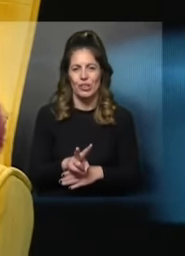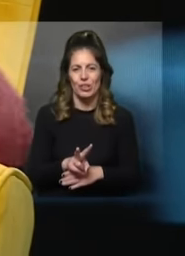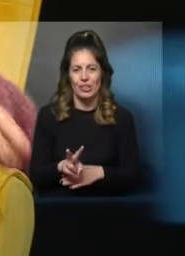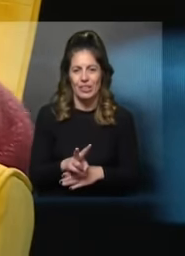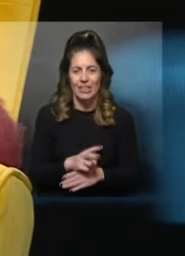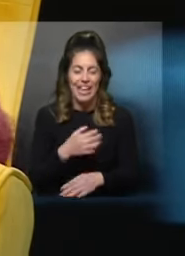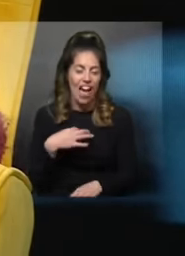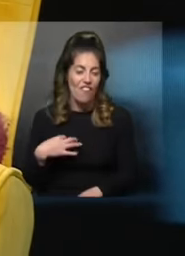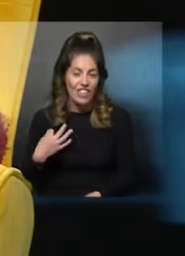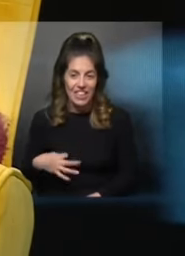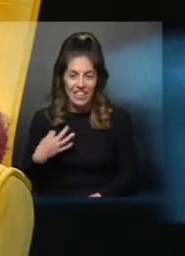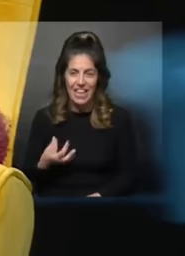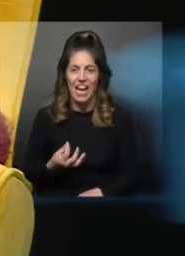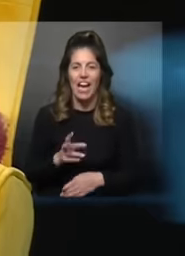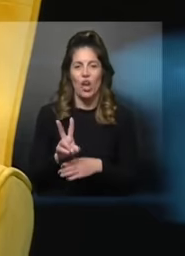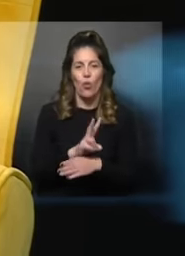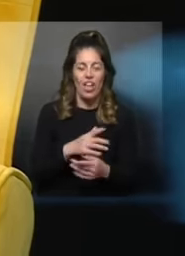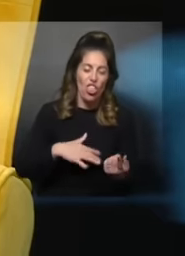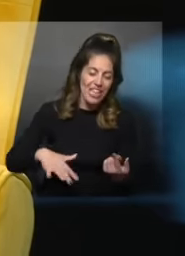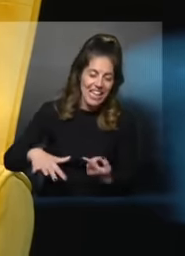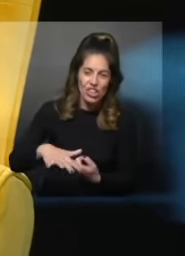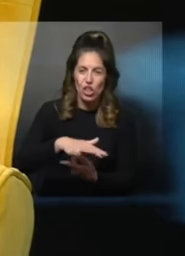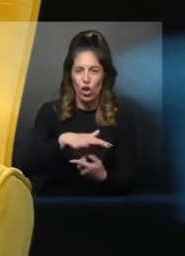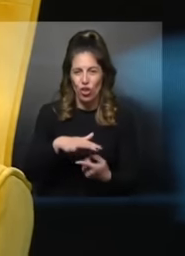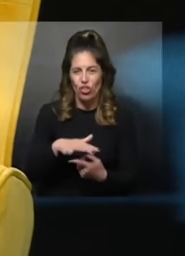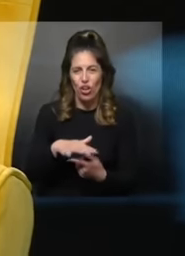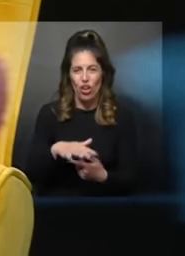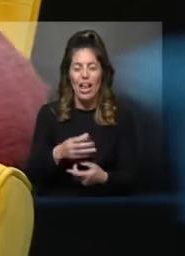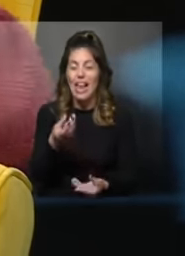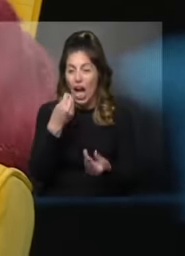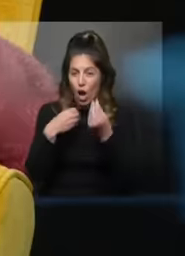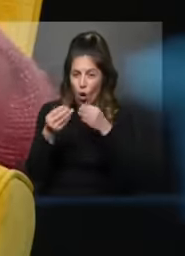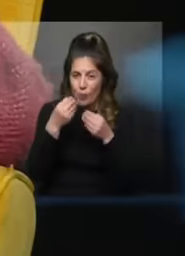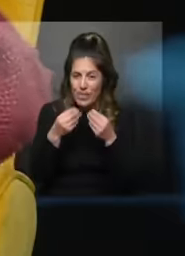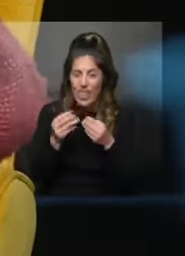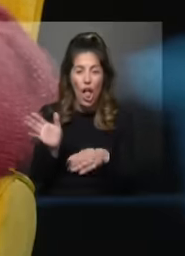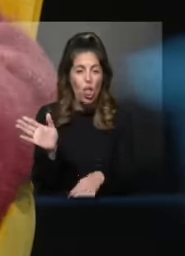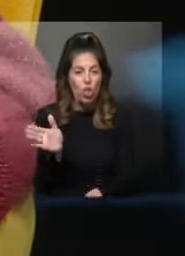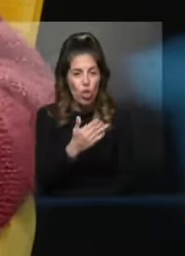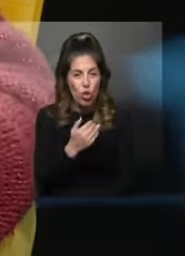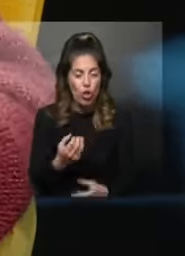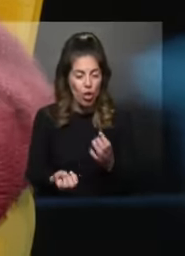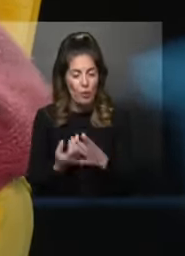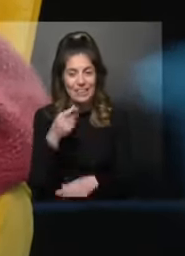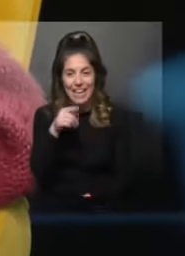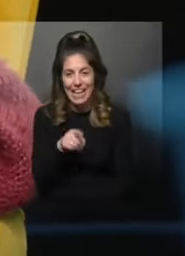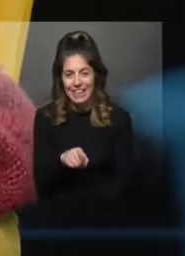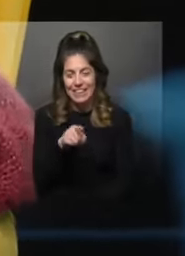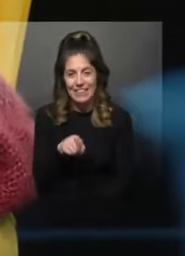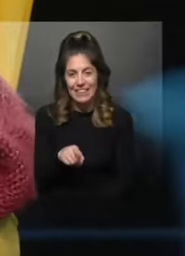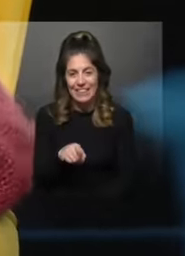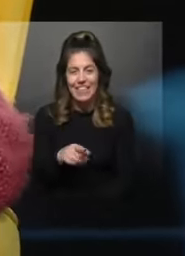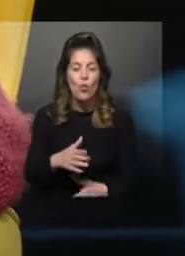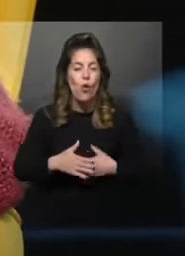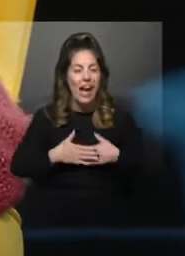de la vida, del entorno, es decir, las comidas, las heras, todo lo que va a aparecer ahí es un